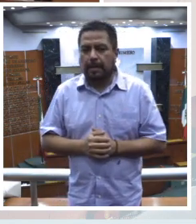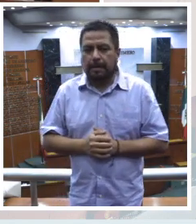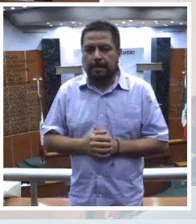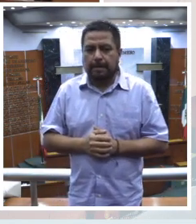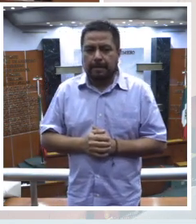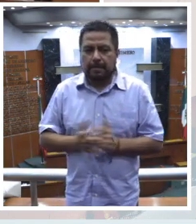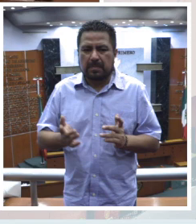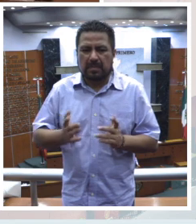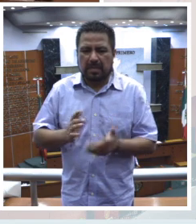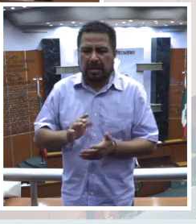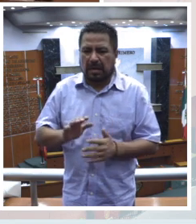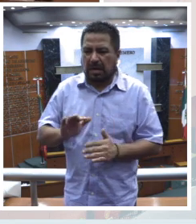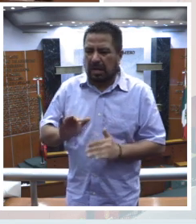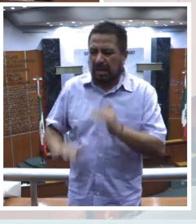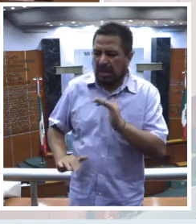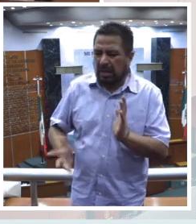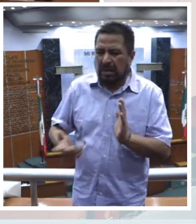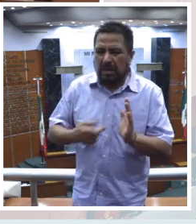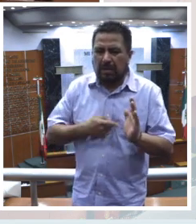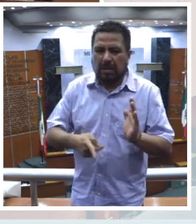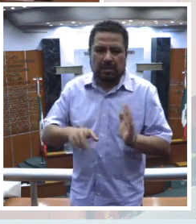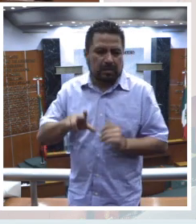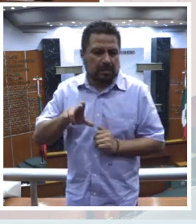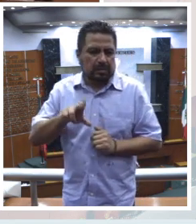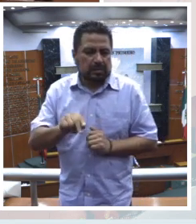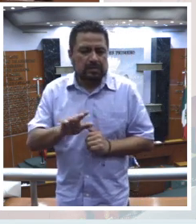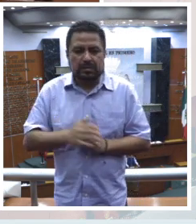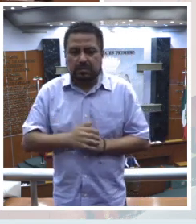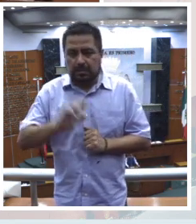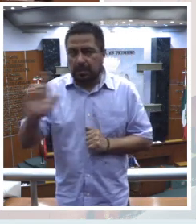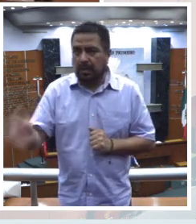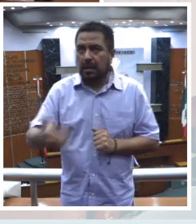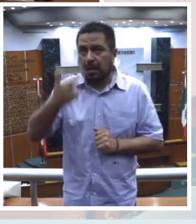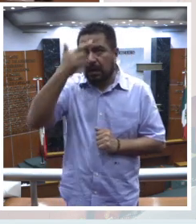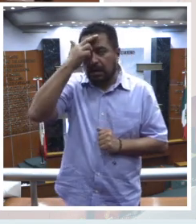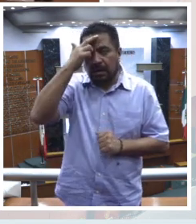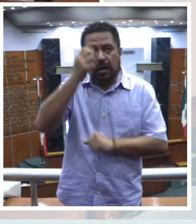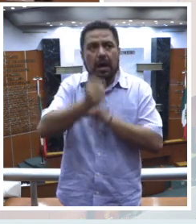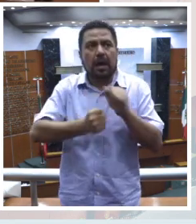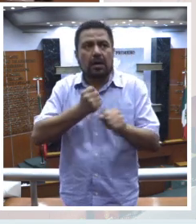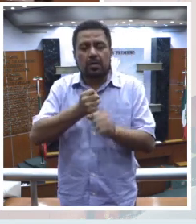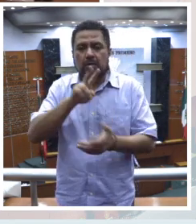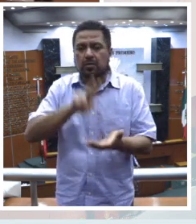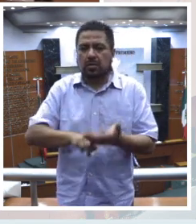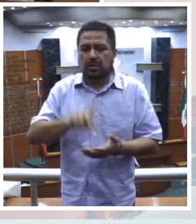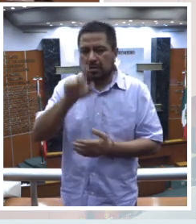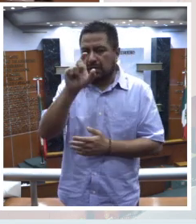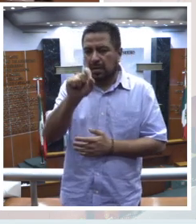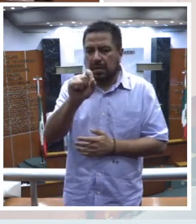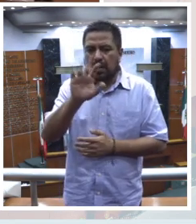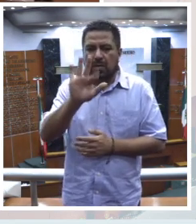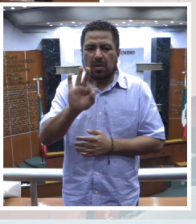sin marginación y pobreza. Cabe recordar que en el 2020,